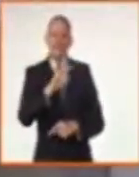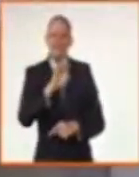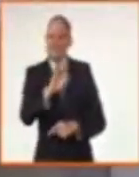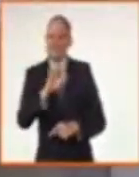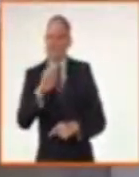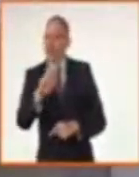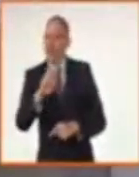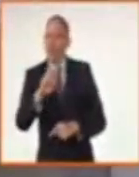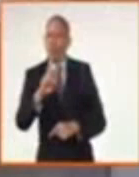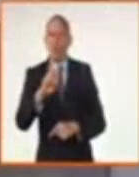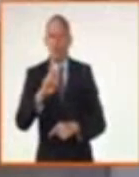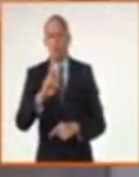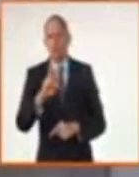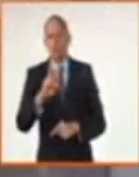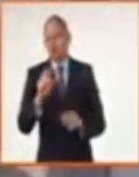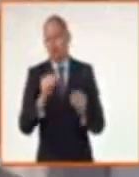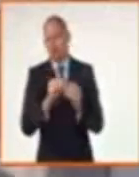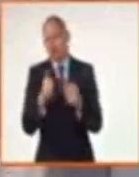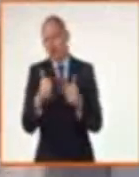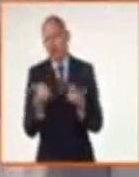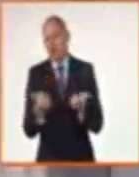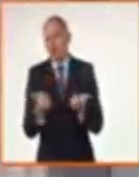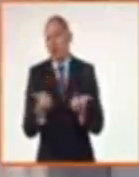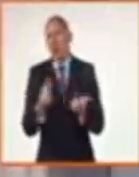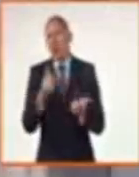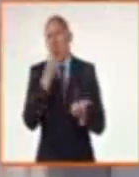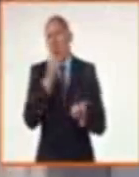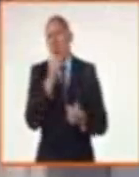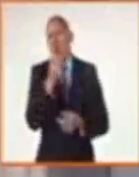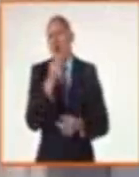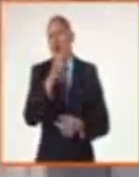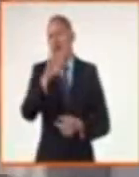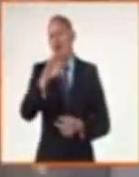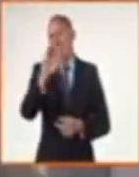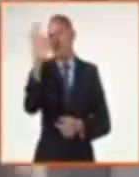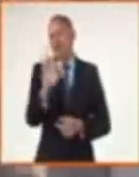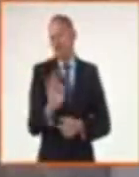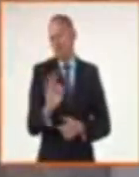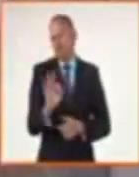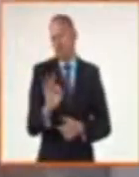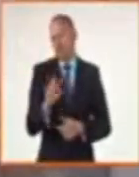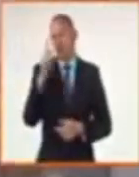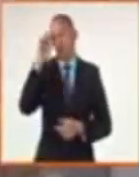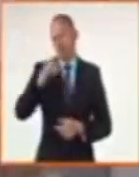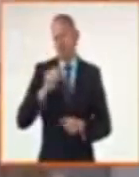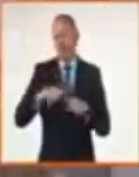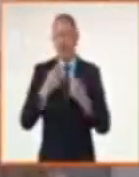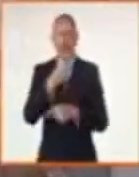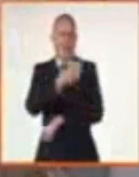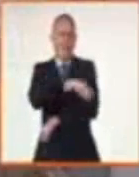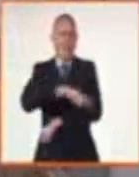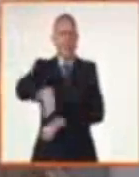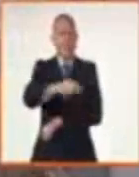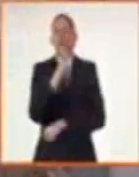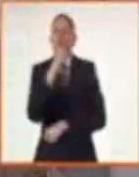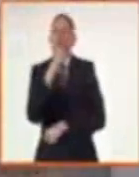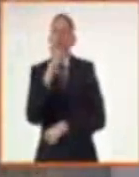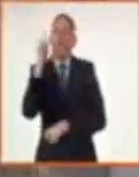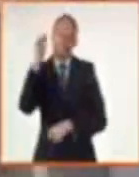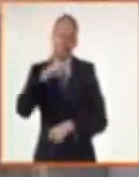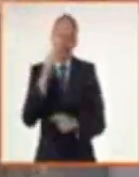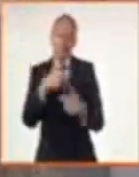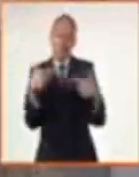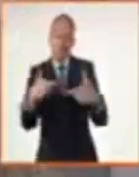ver también en algunos casos, es decir, no puede ser un 90%, un 100%, un 95%, como tuvimos en algunas